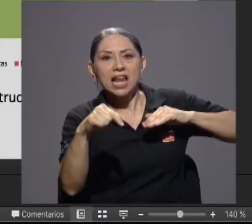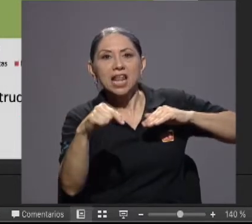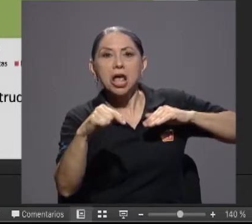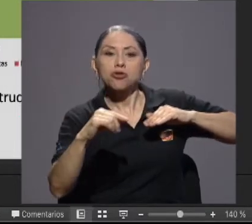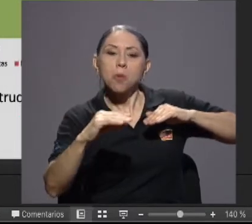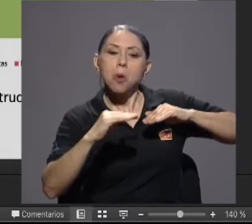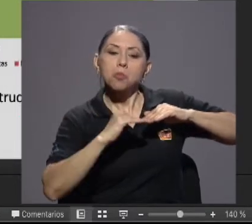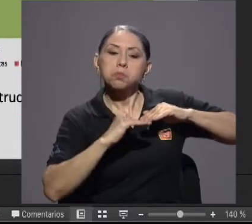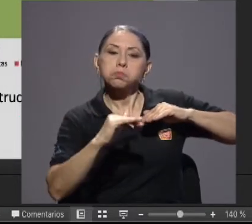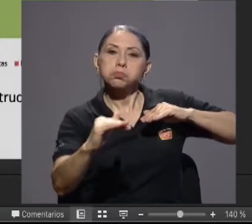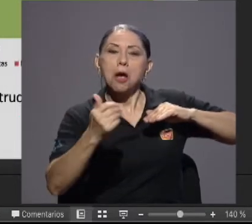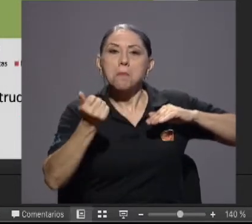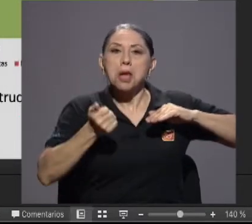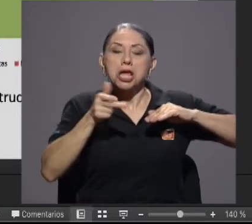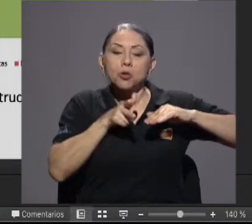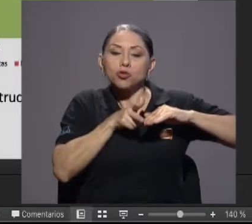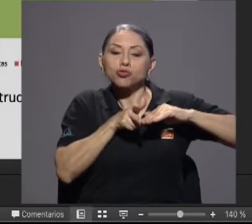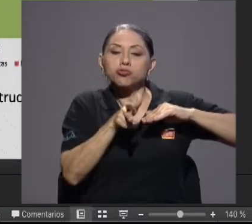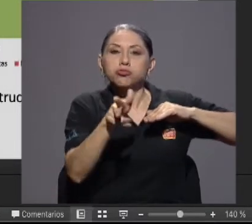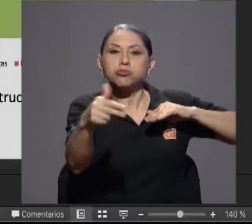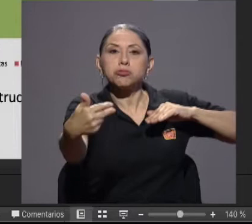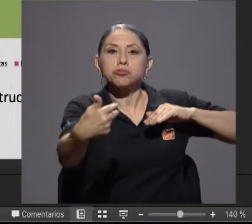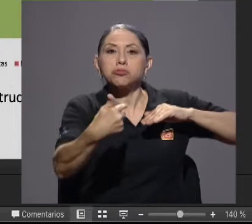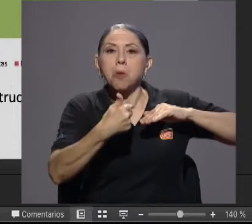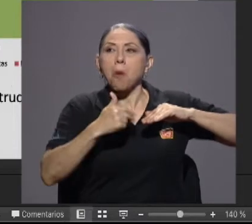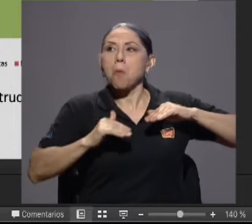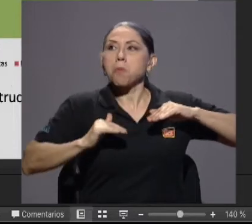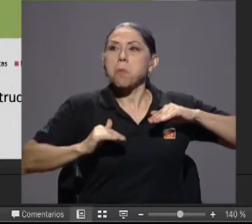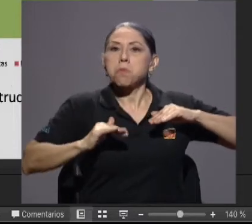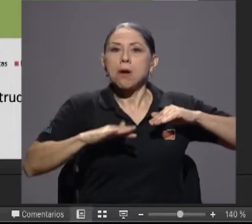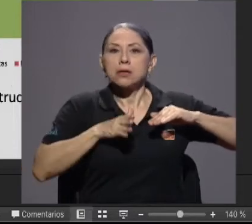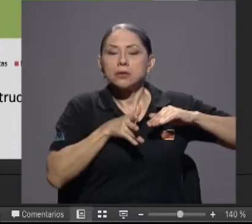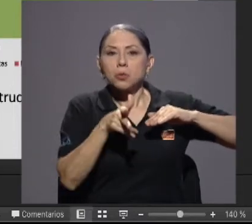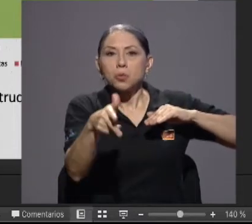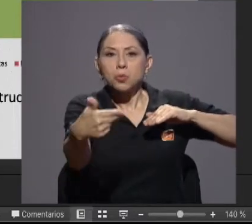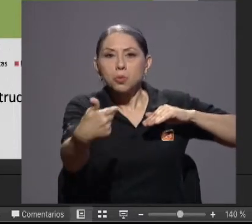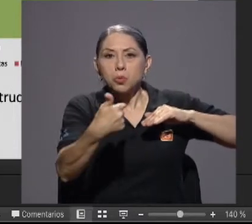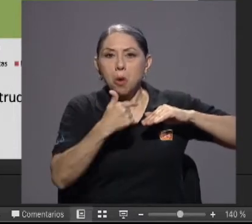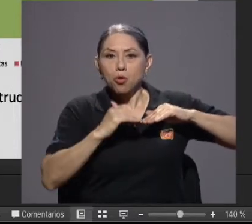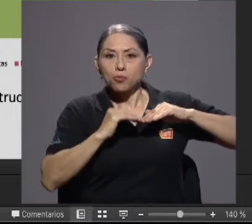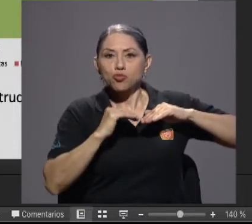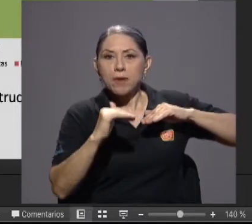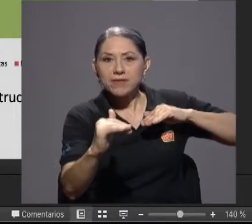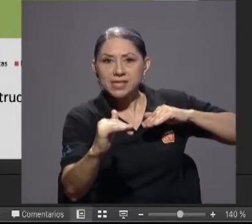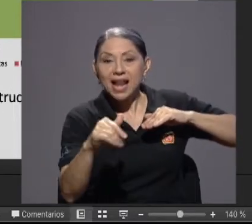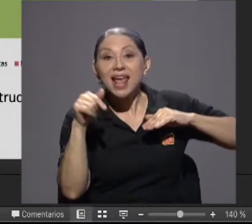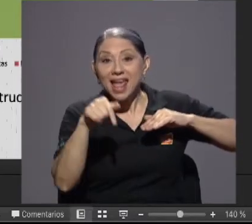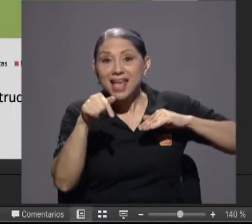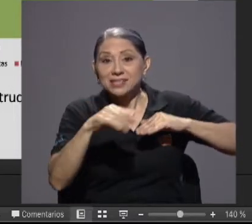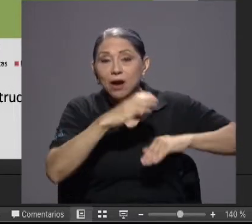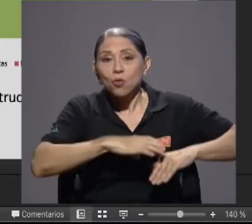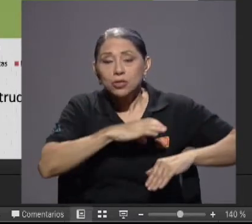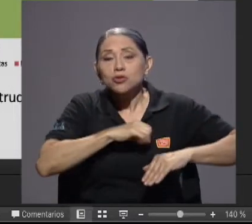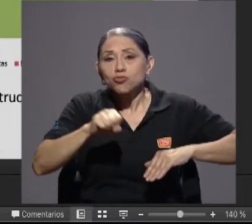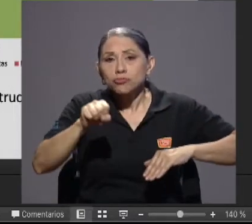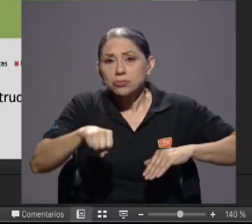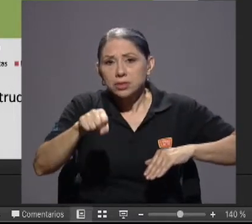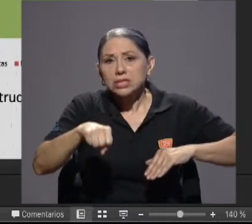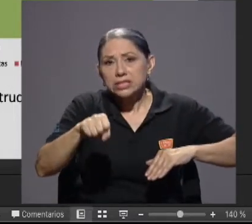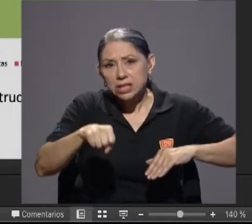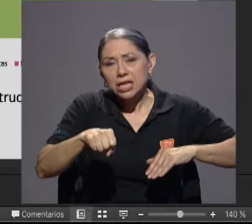confort con el que los vehículos se trasladan a lo largo de la red vial, sí tenemos una condición, digamos, un